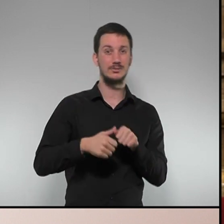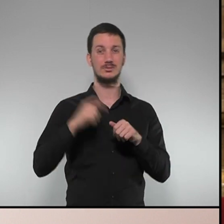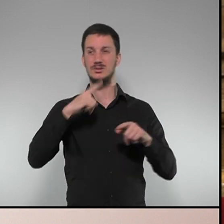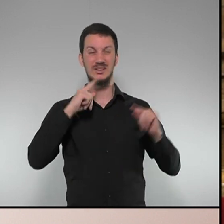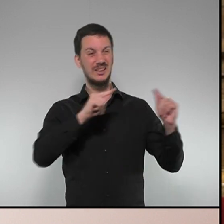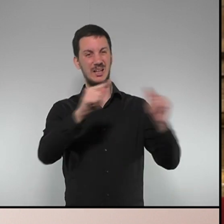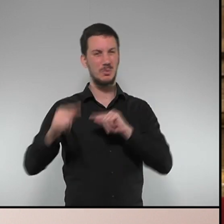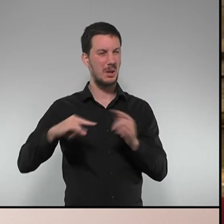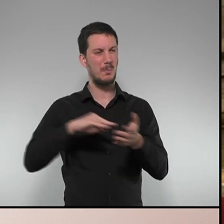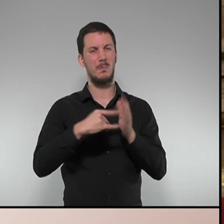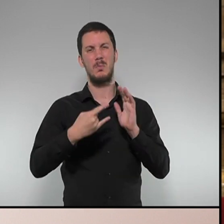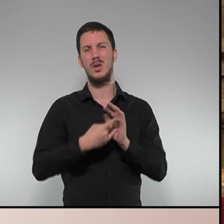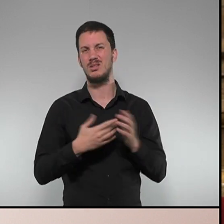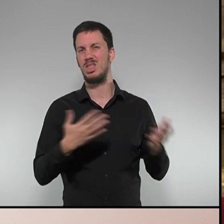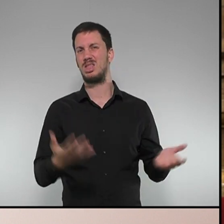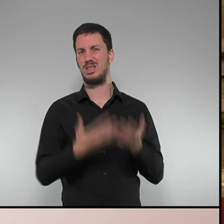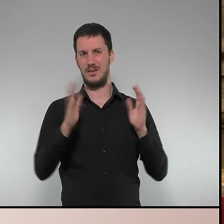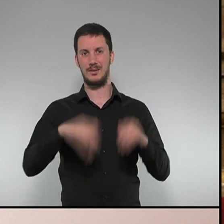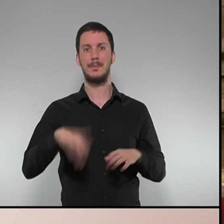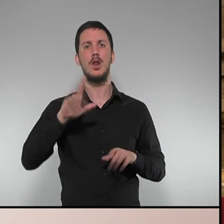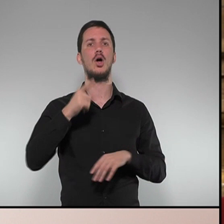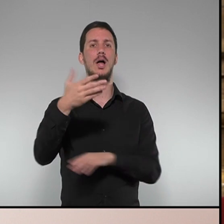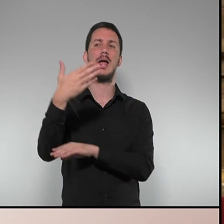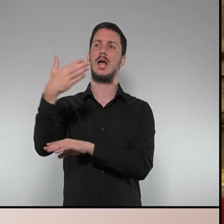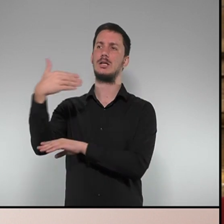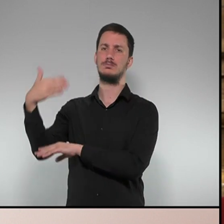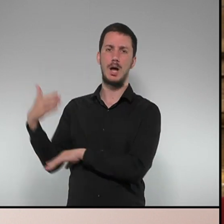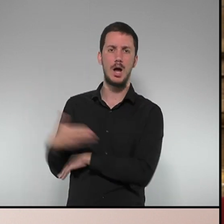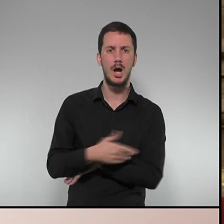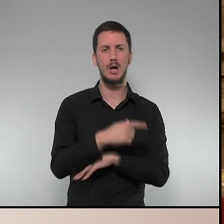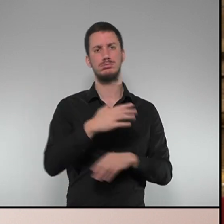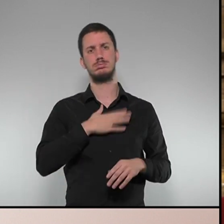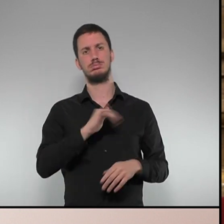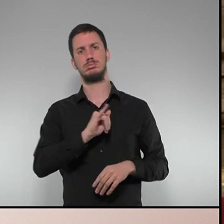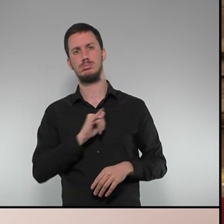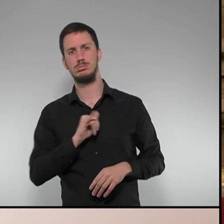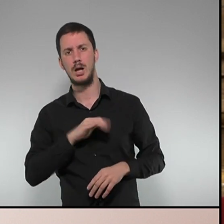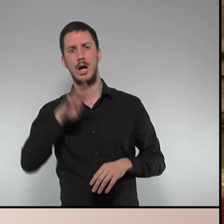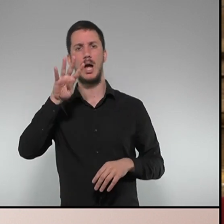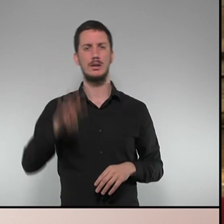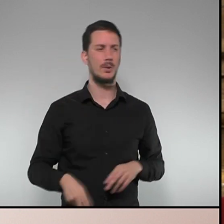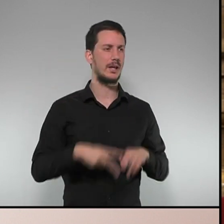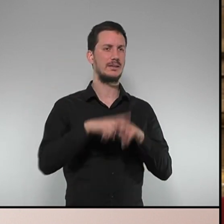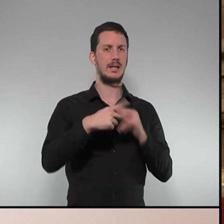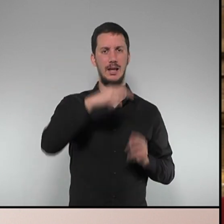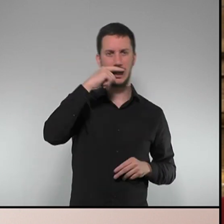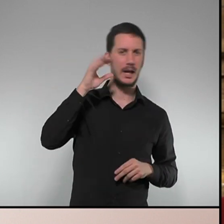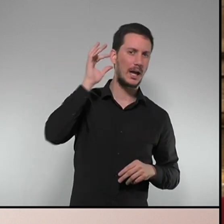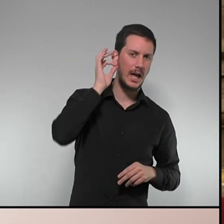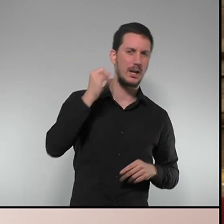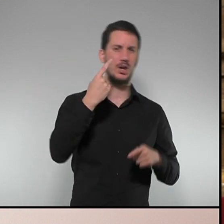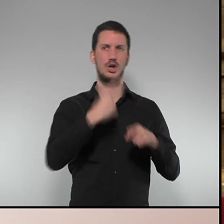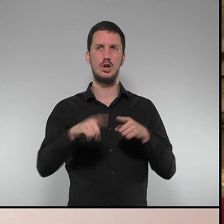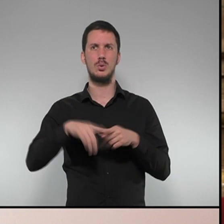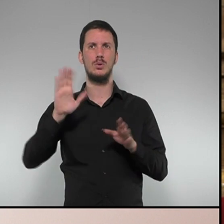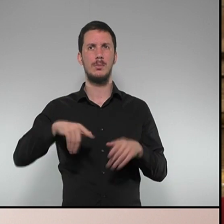i projectes megalòmanos. Eso sí, en banderes instalades, pancartes en els puents, talleres de gènere i teatrillos sobre la última